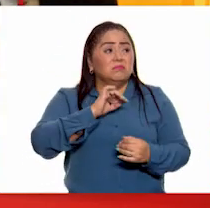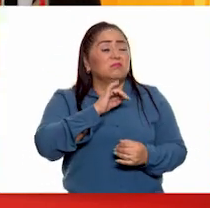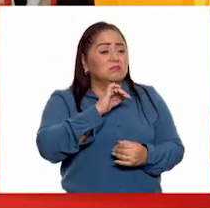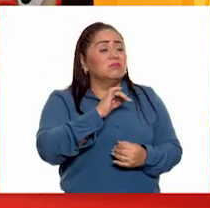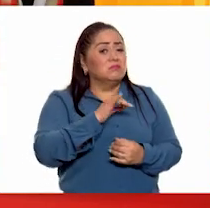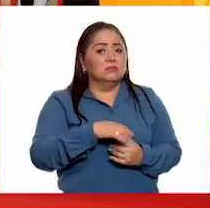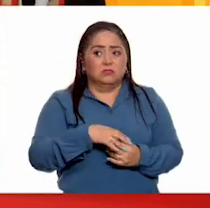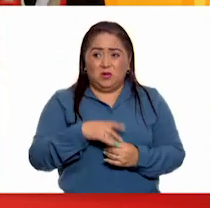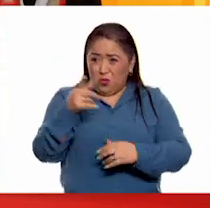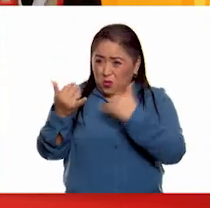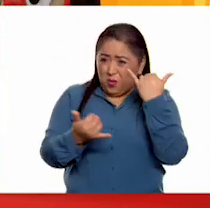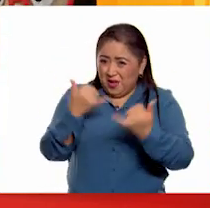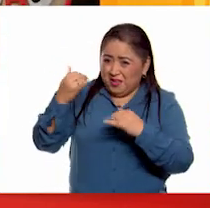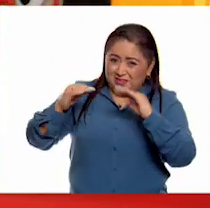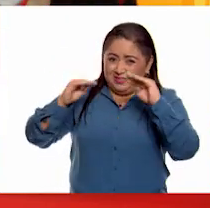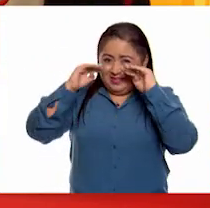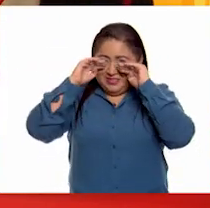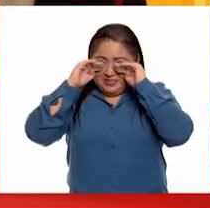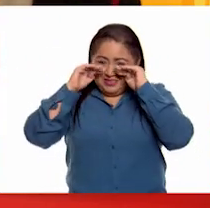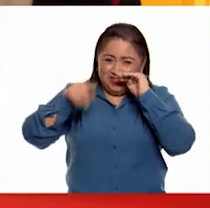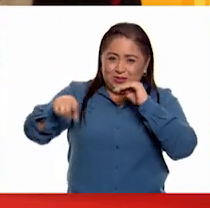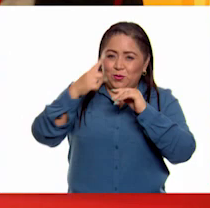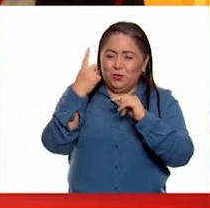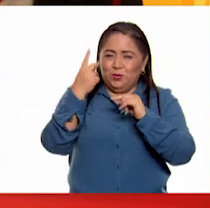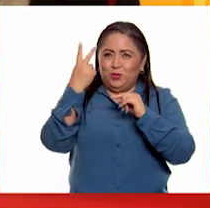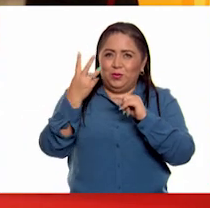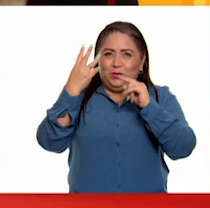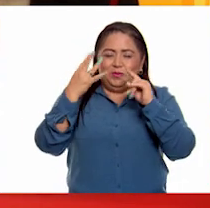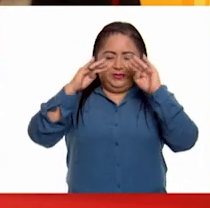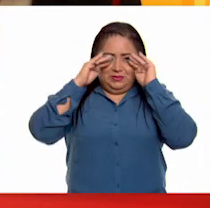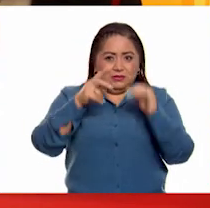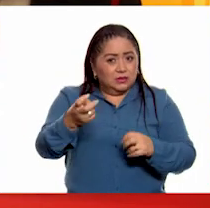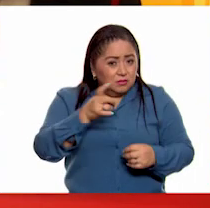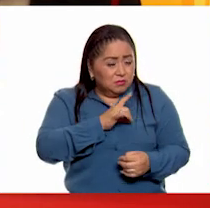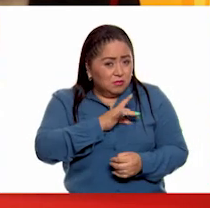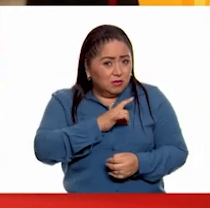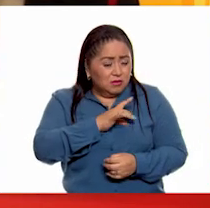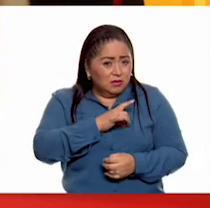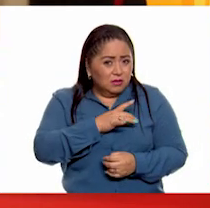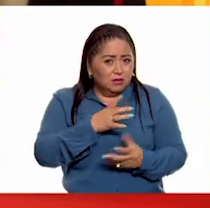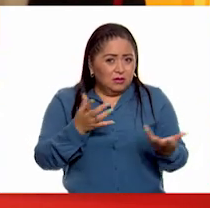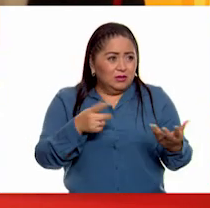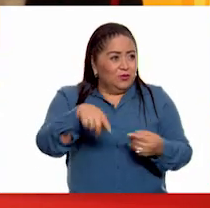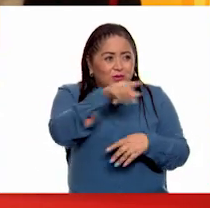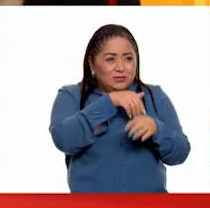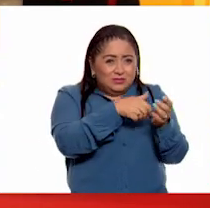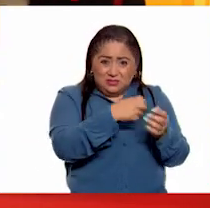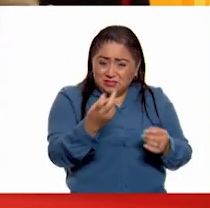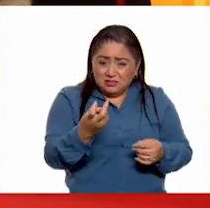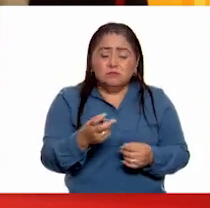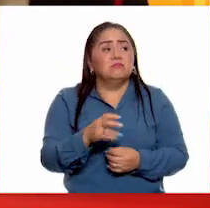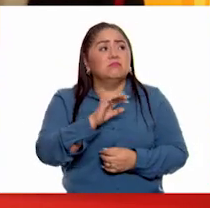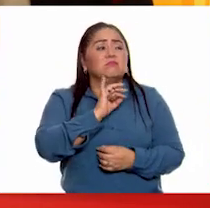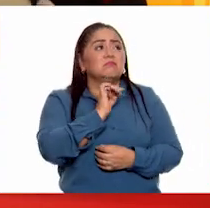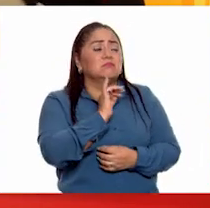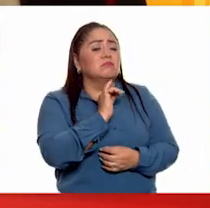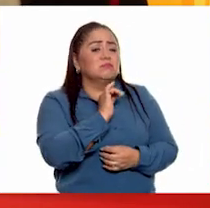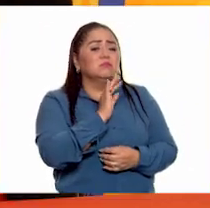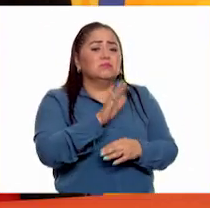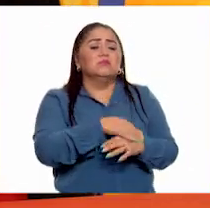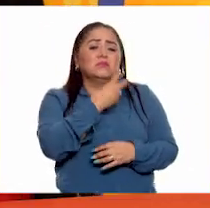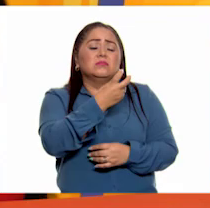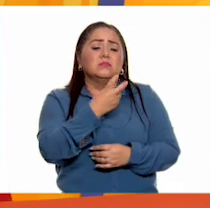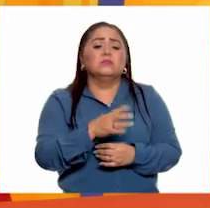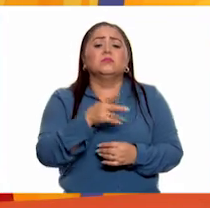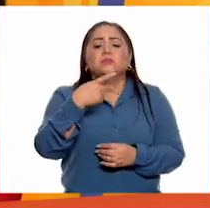sea, ese juego en el que cuentas con los ojos cerrados y mientras los demás se esconden, ¿eso te da miedo? Ese